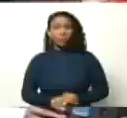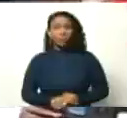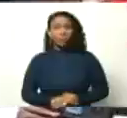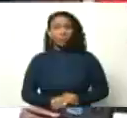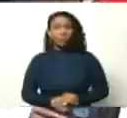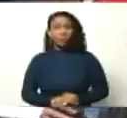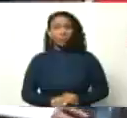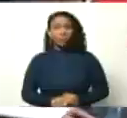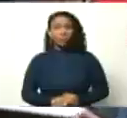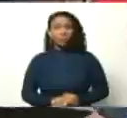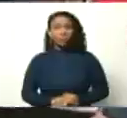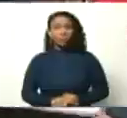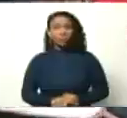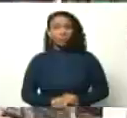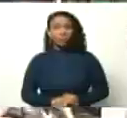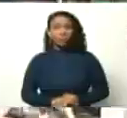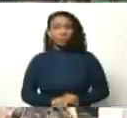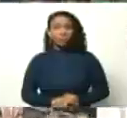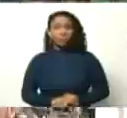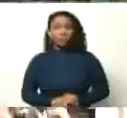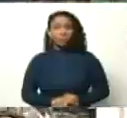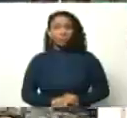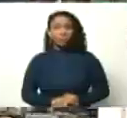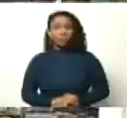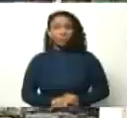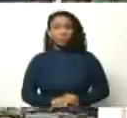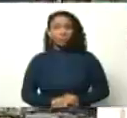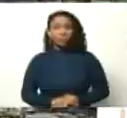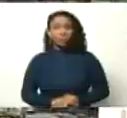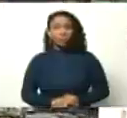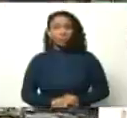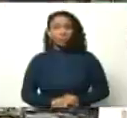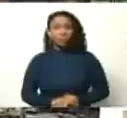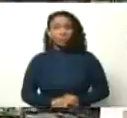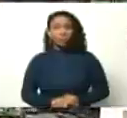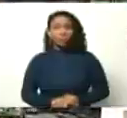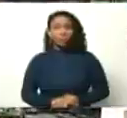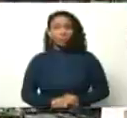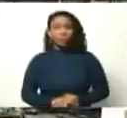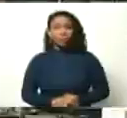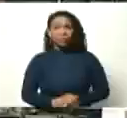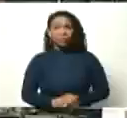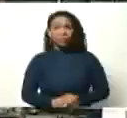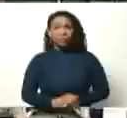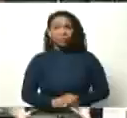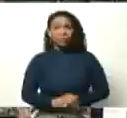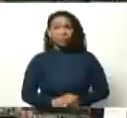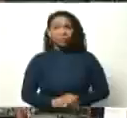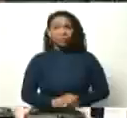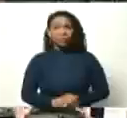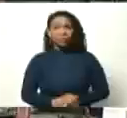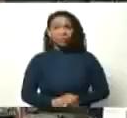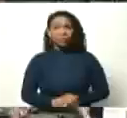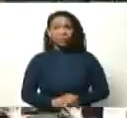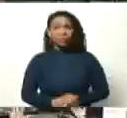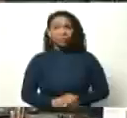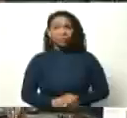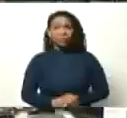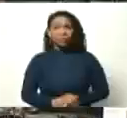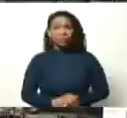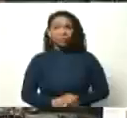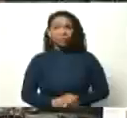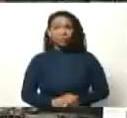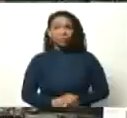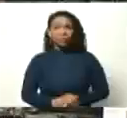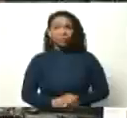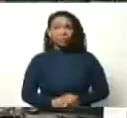pueden secuestrar. Free Alex Saab, Free Alex Saab, vamos, vamos, si podemos, te vamos a liberar. Free Alex Saab, Free